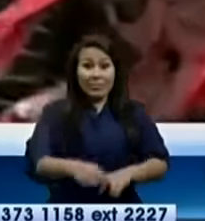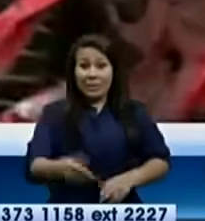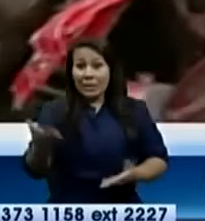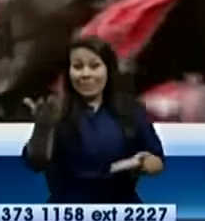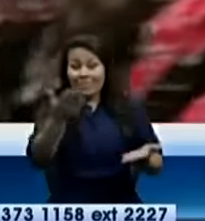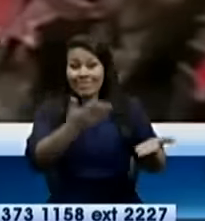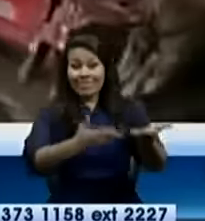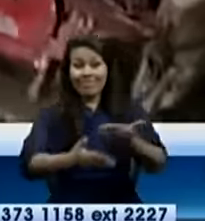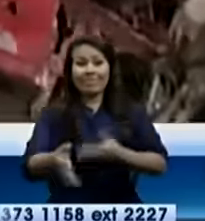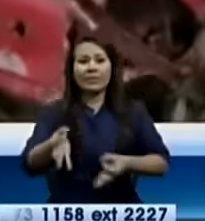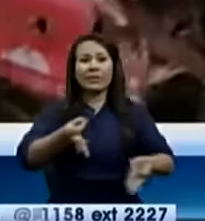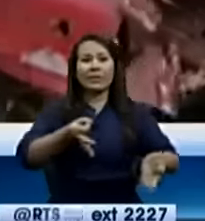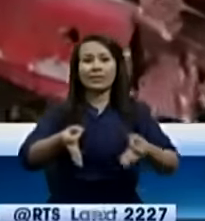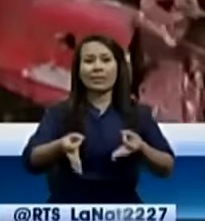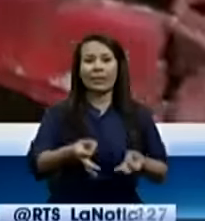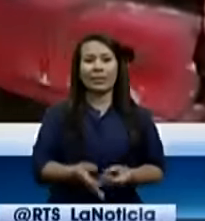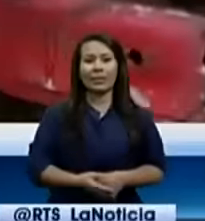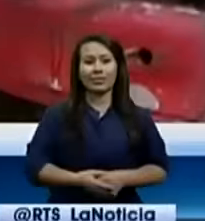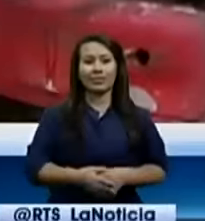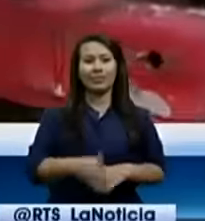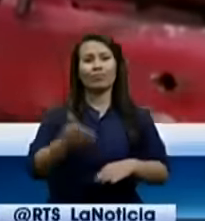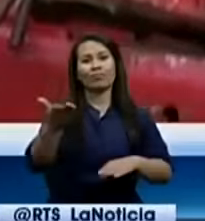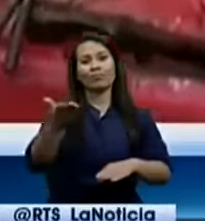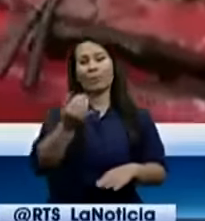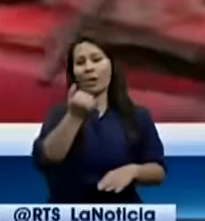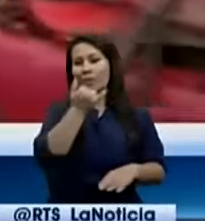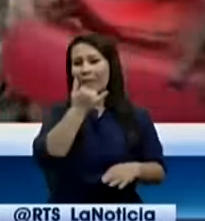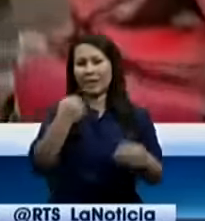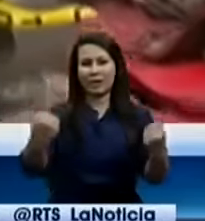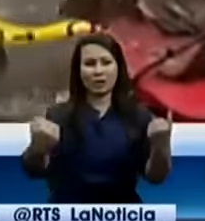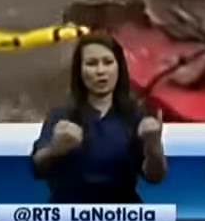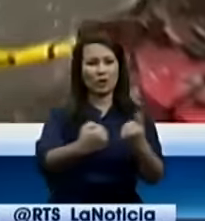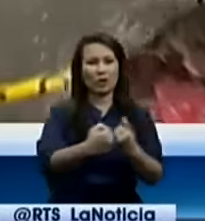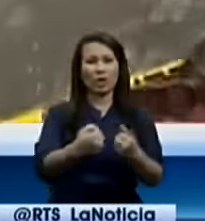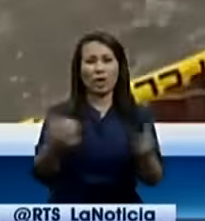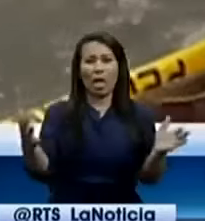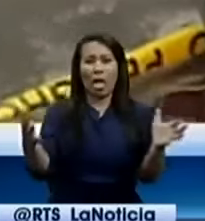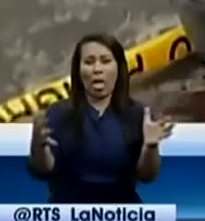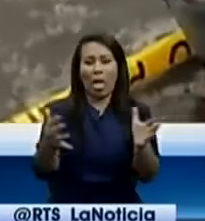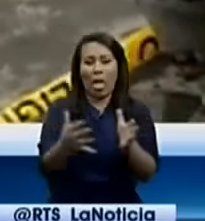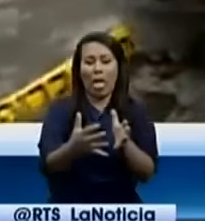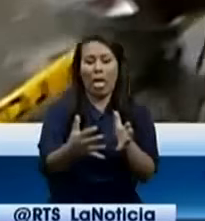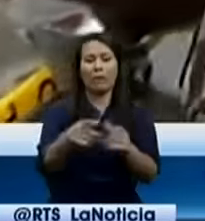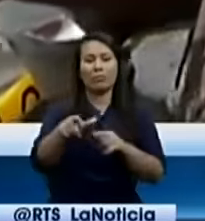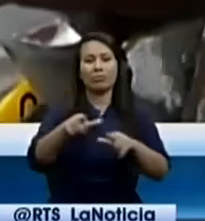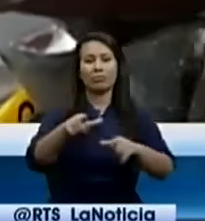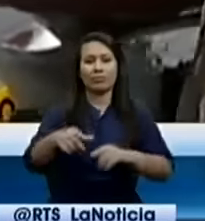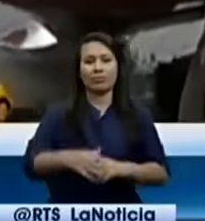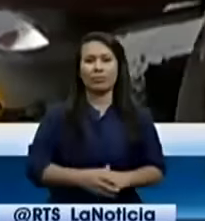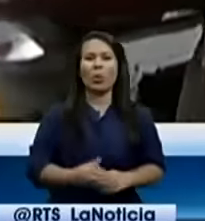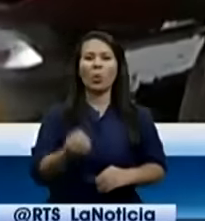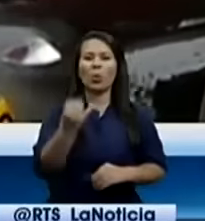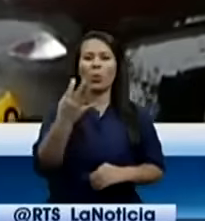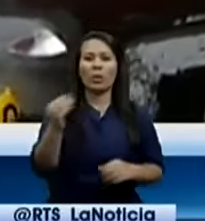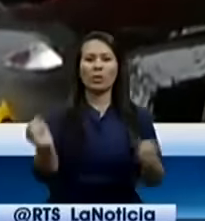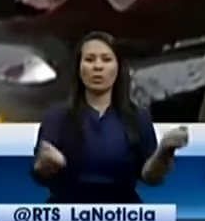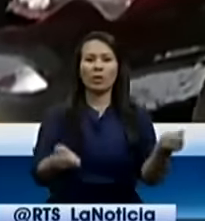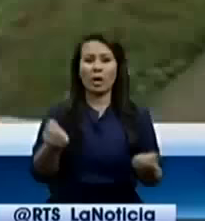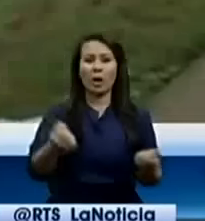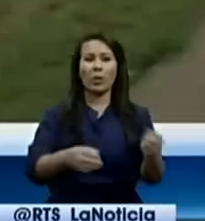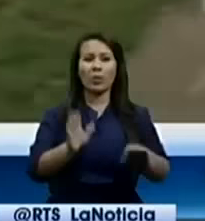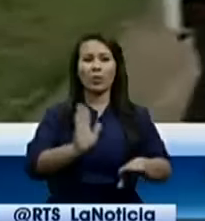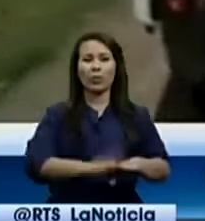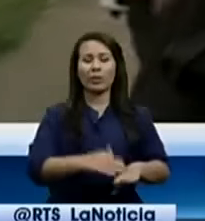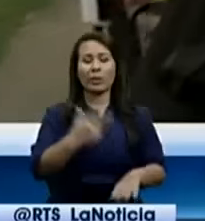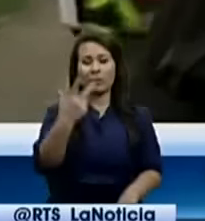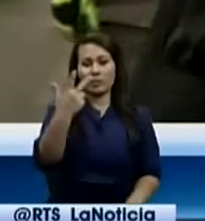investigación, explica los indicios preliminares del choque recabados en el lugar. ¿Cuántos vehículos involucrados en este